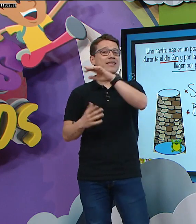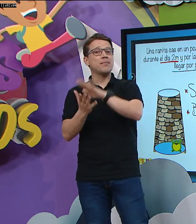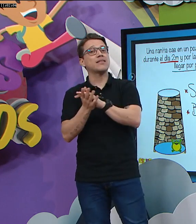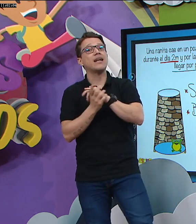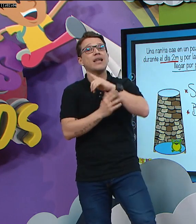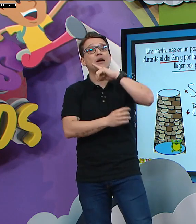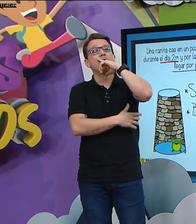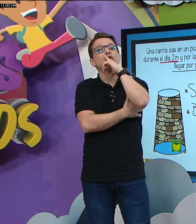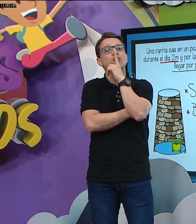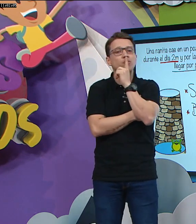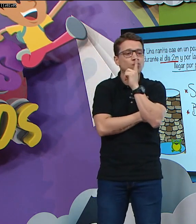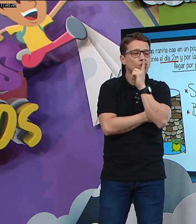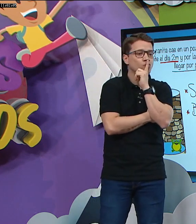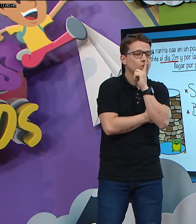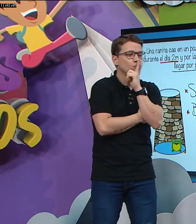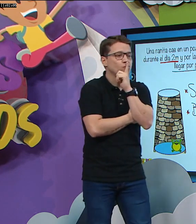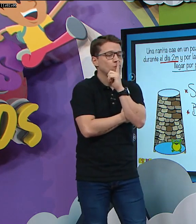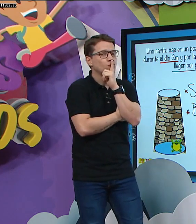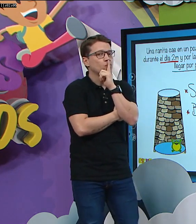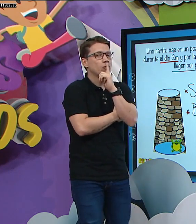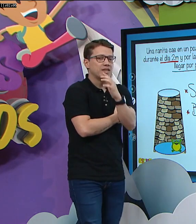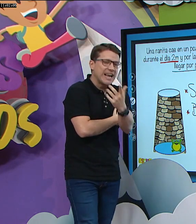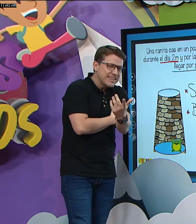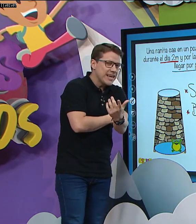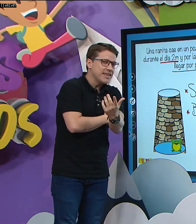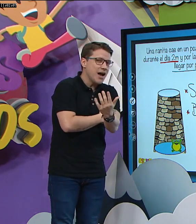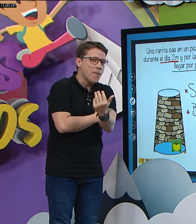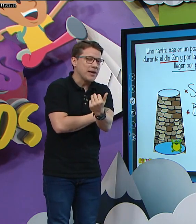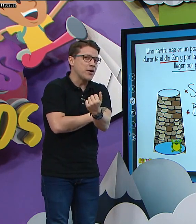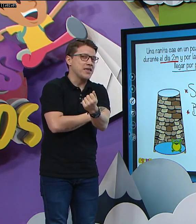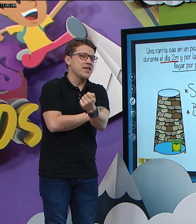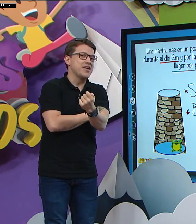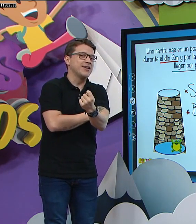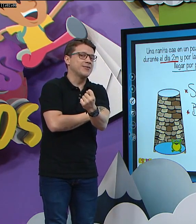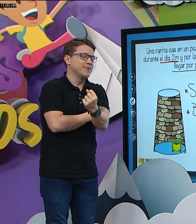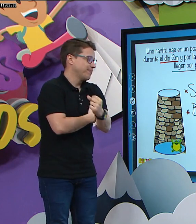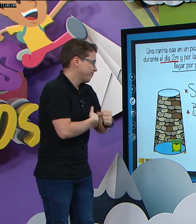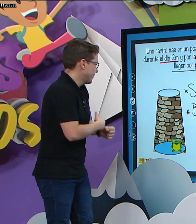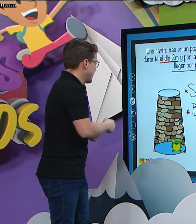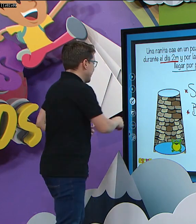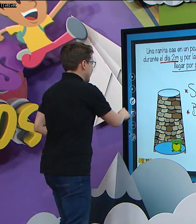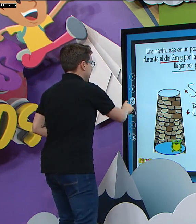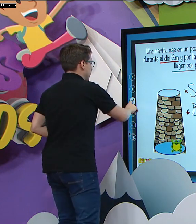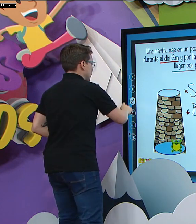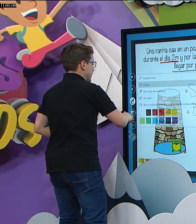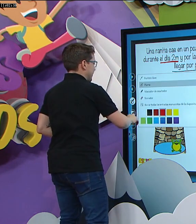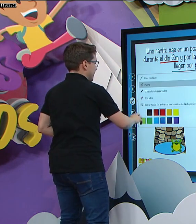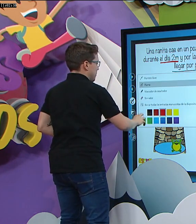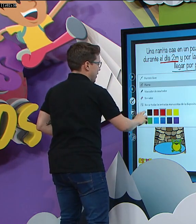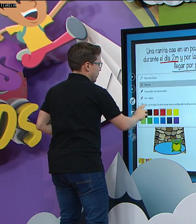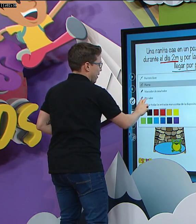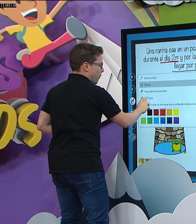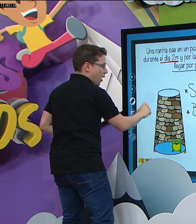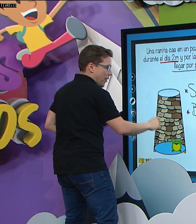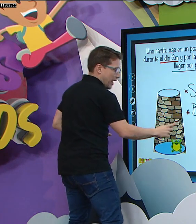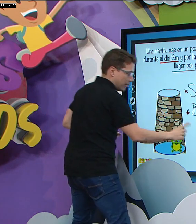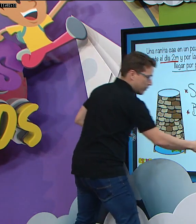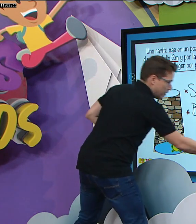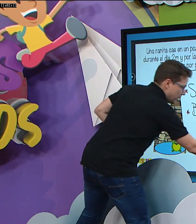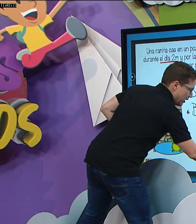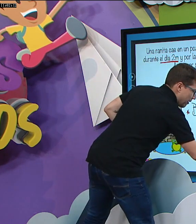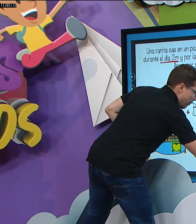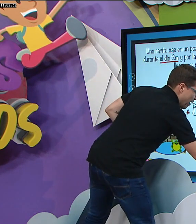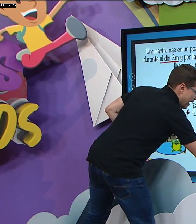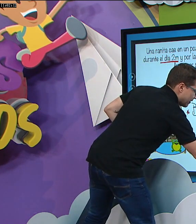a la parte más alta del pozo? ¿Serán 10 días o menos de 10 días? Entonces ahí tú dices, bueno, vamos a ver